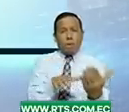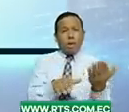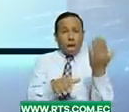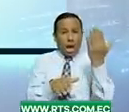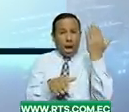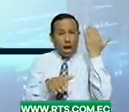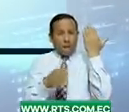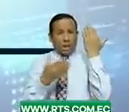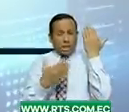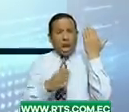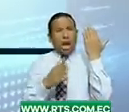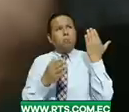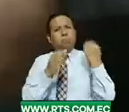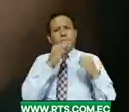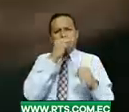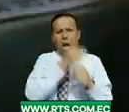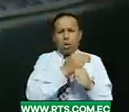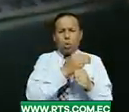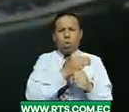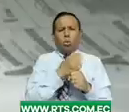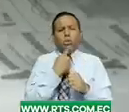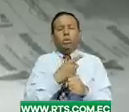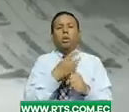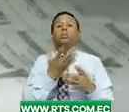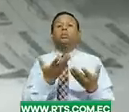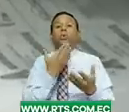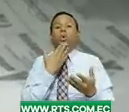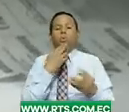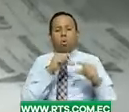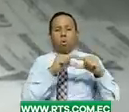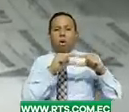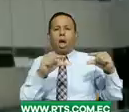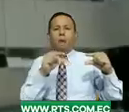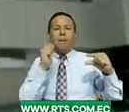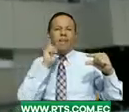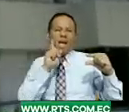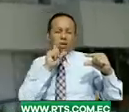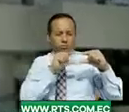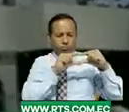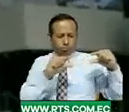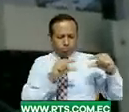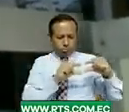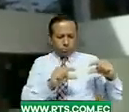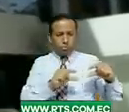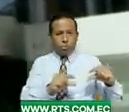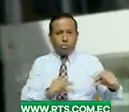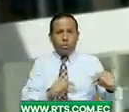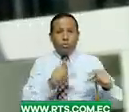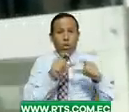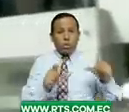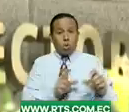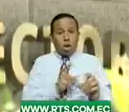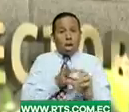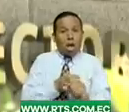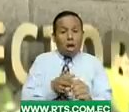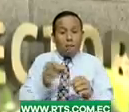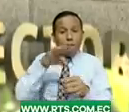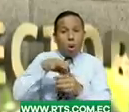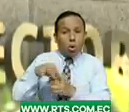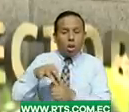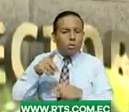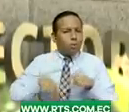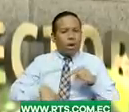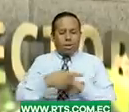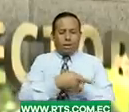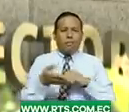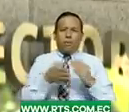las listas de sufragantes. Este lunes inició la custodia para los 8 binomios. Dos han dicho que no